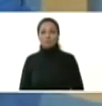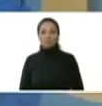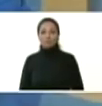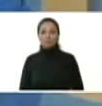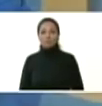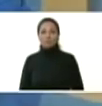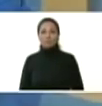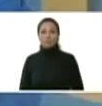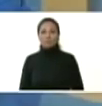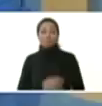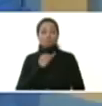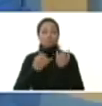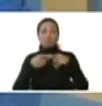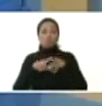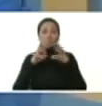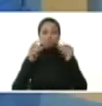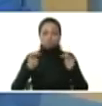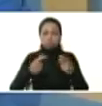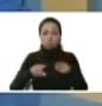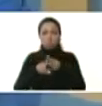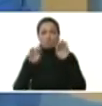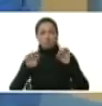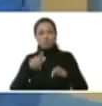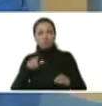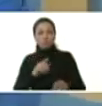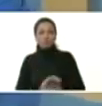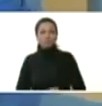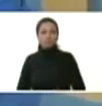Para la culminación efectiva de